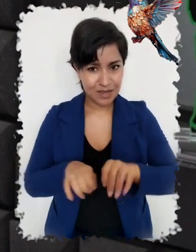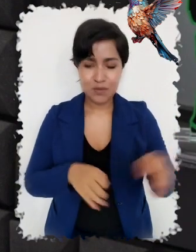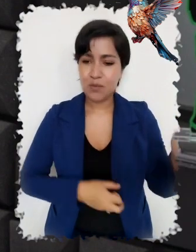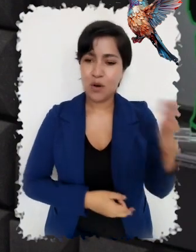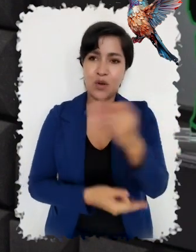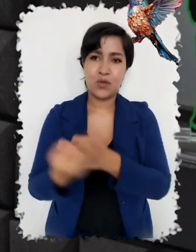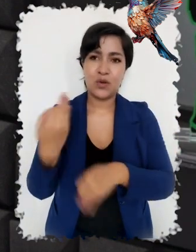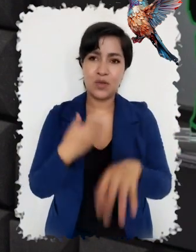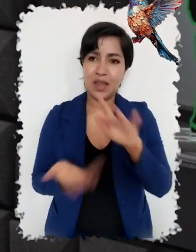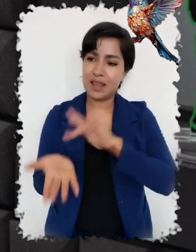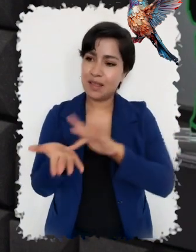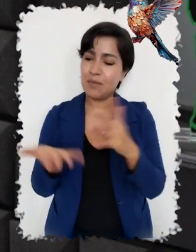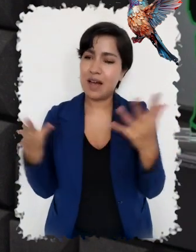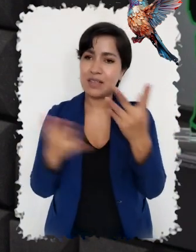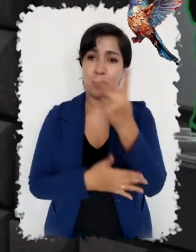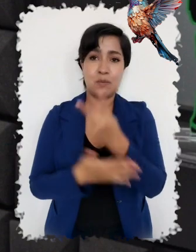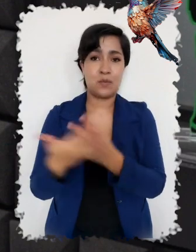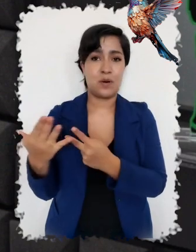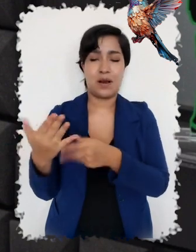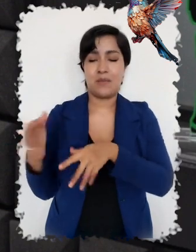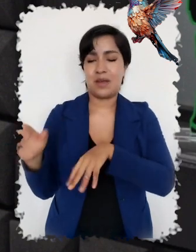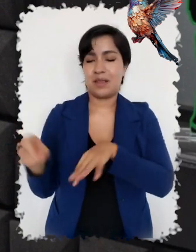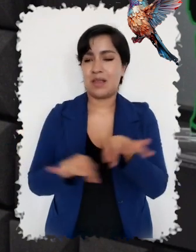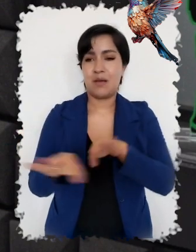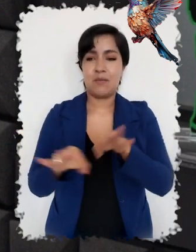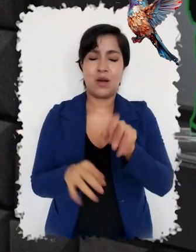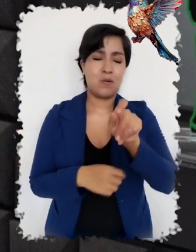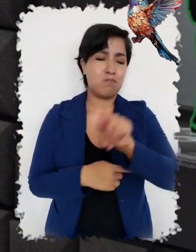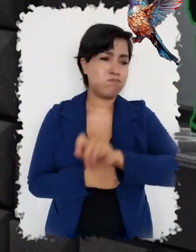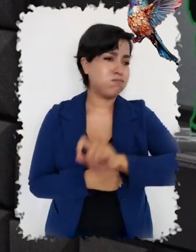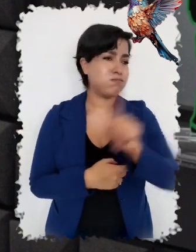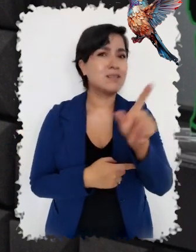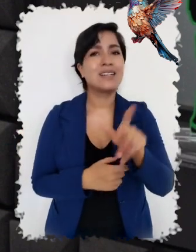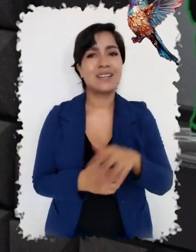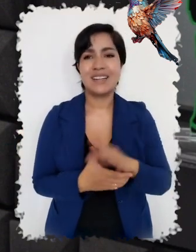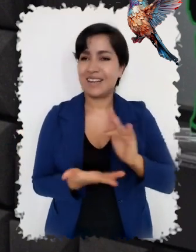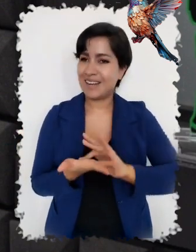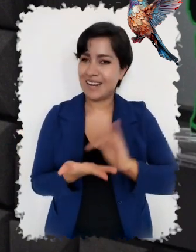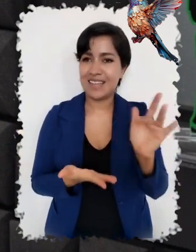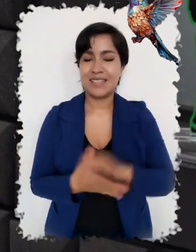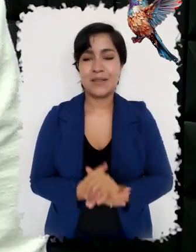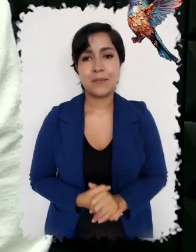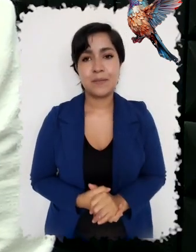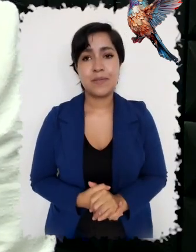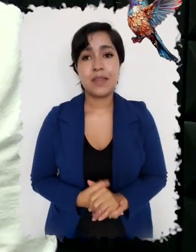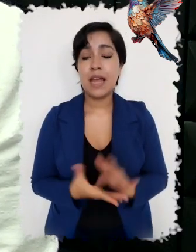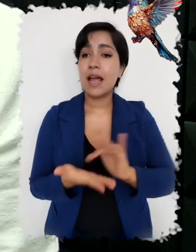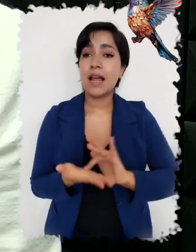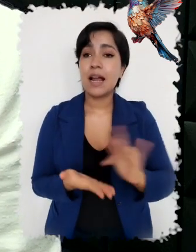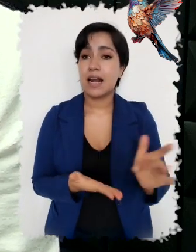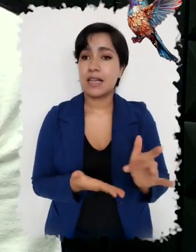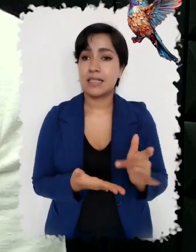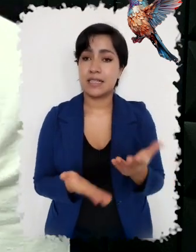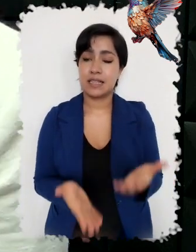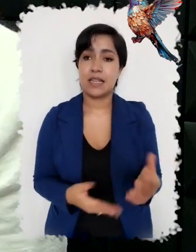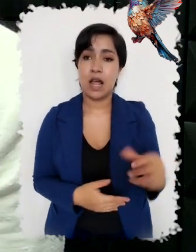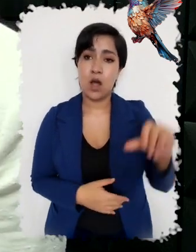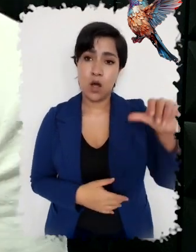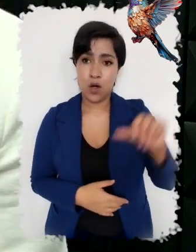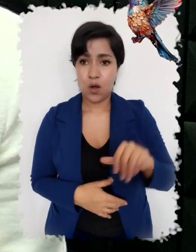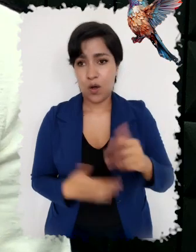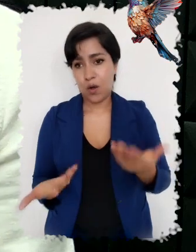a tu equipo que que te apoye y que hacen un extraordinario trabajo y bueno Gracias Y gracias Karen